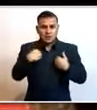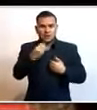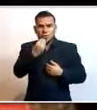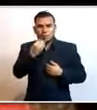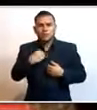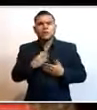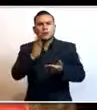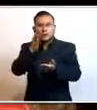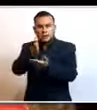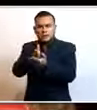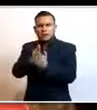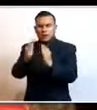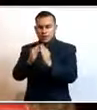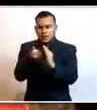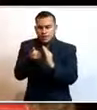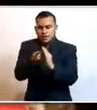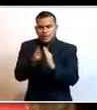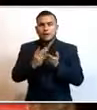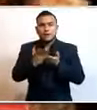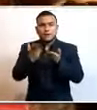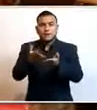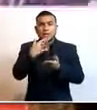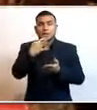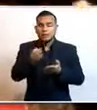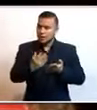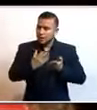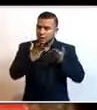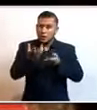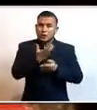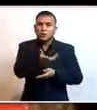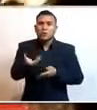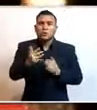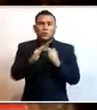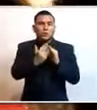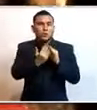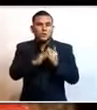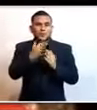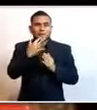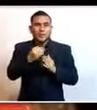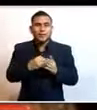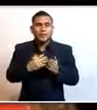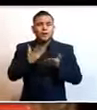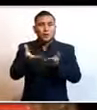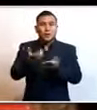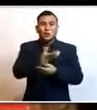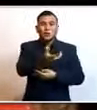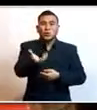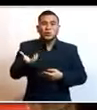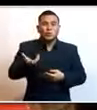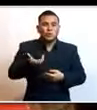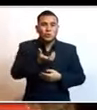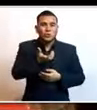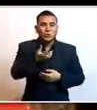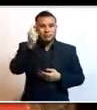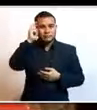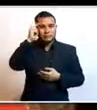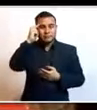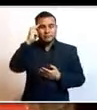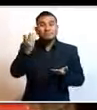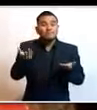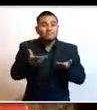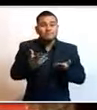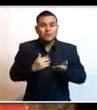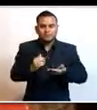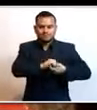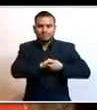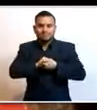a su vecino. Si su vecino está bien, pues ayude al de su comunidad. Si su comunidad está bien, pues ayude al de la comunidad vecina.